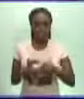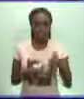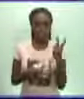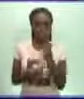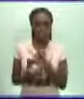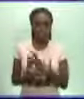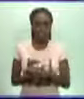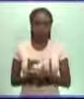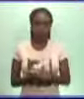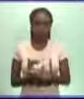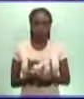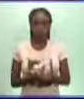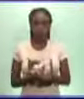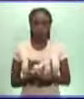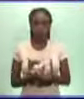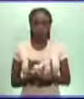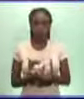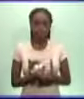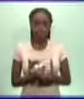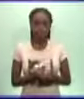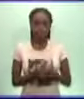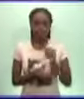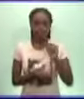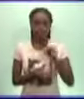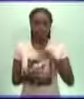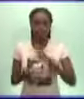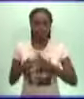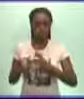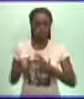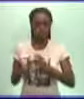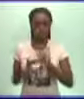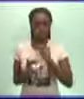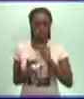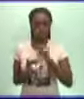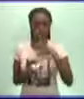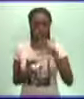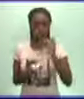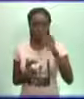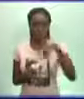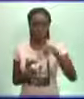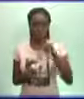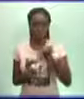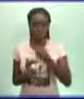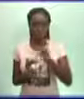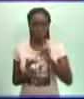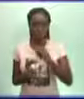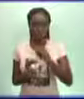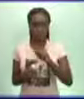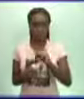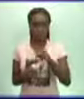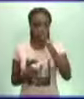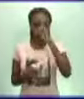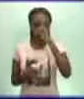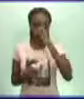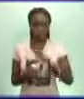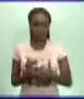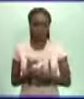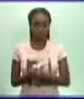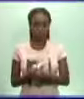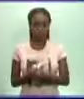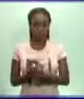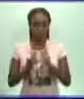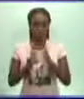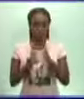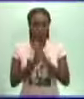Ángel. Y es que en La Loma del Ángel es donde está la Iglesia del Ángel, donde precisamente ocurren